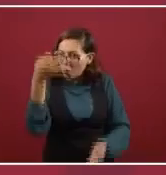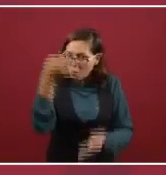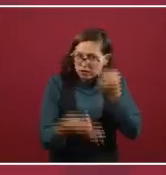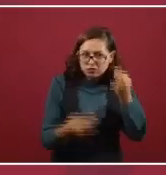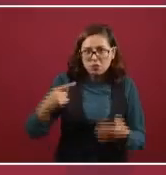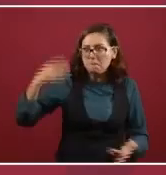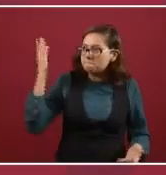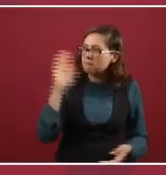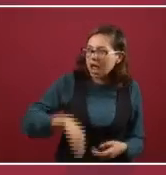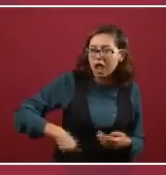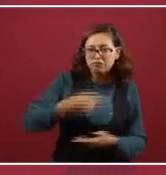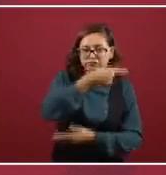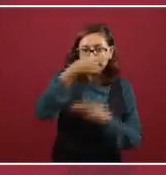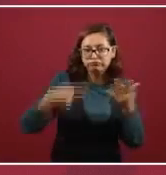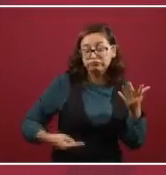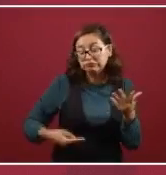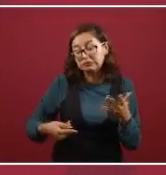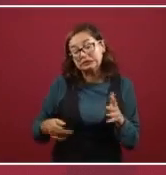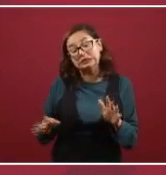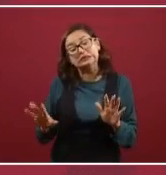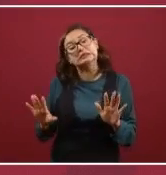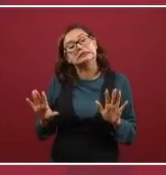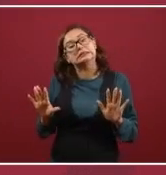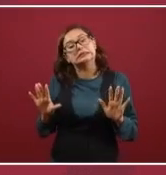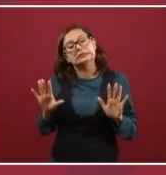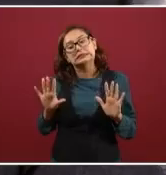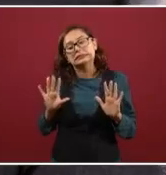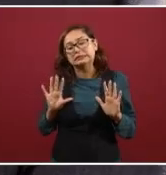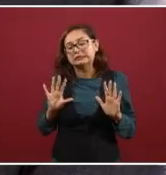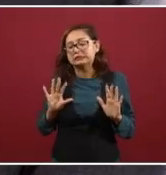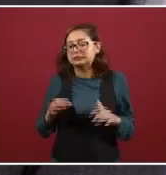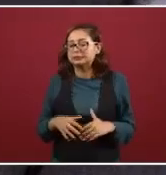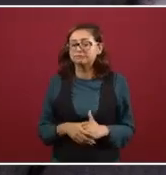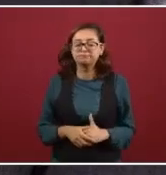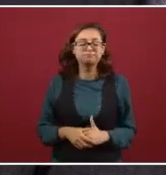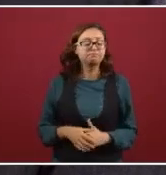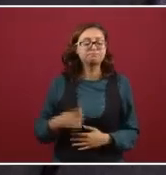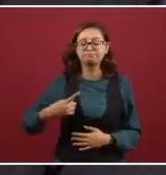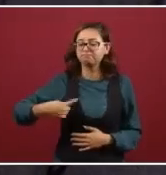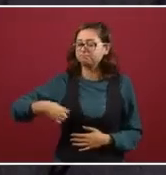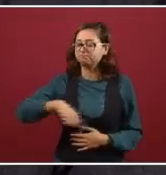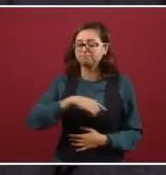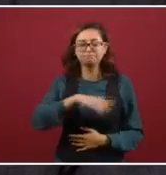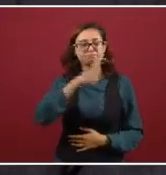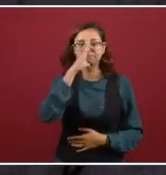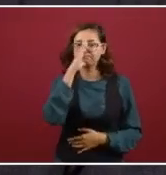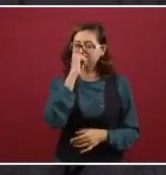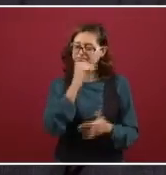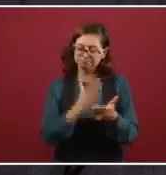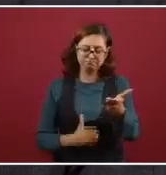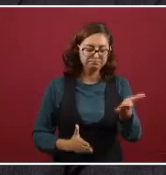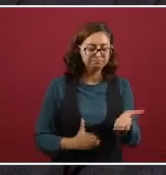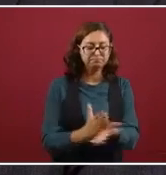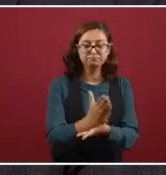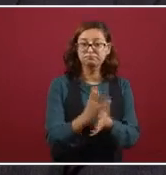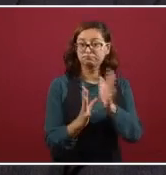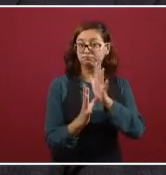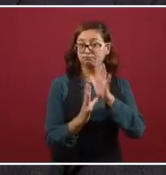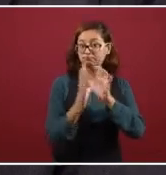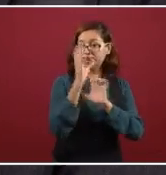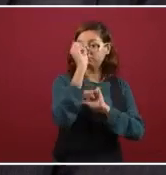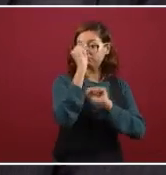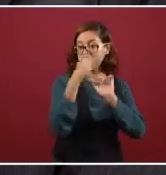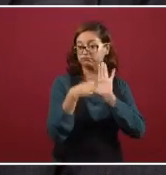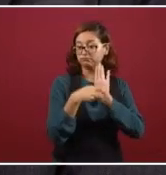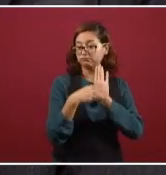países. Pues es una política que está definida en nuestra Constitución